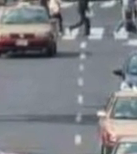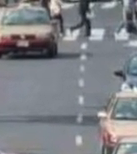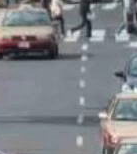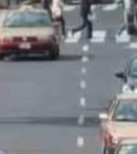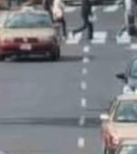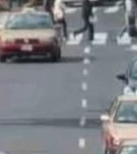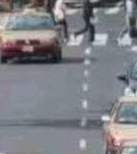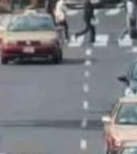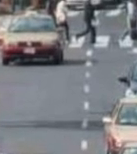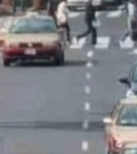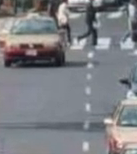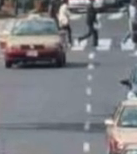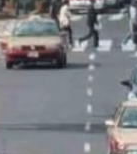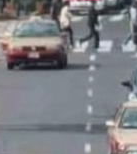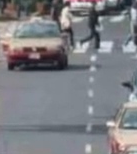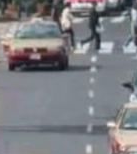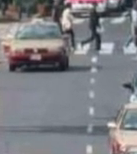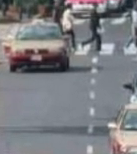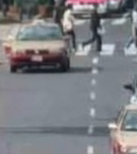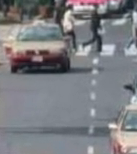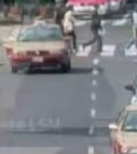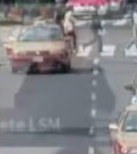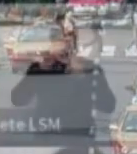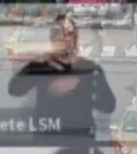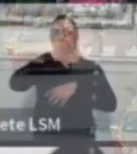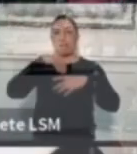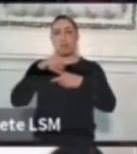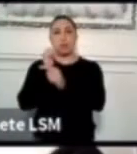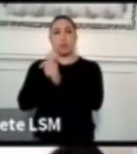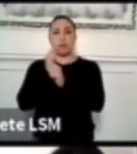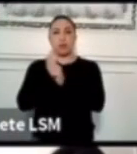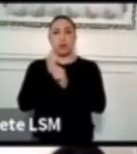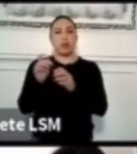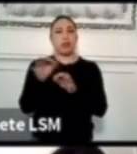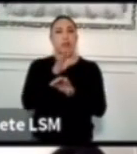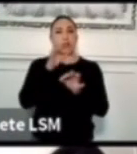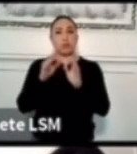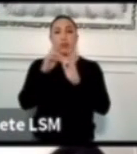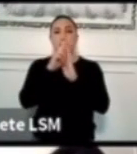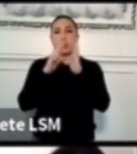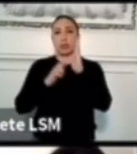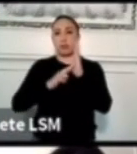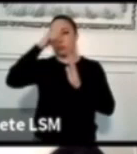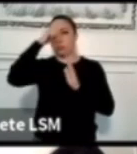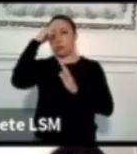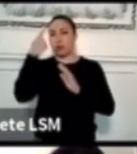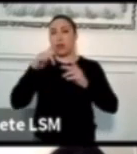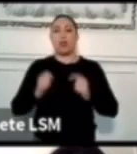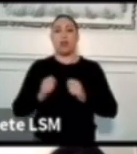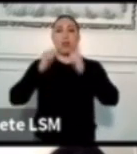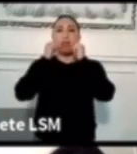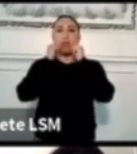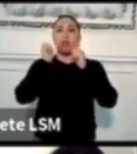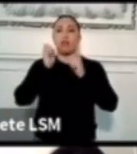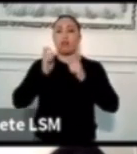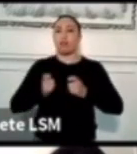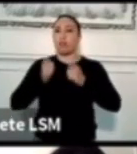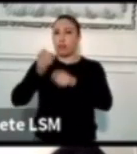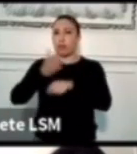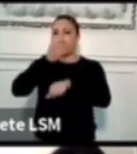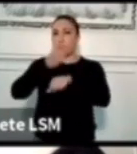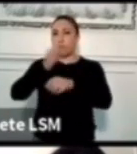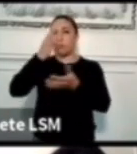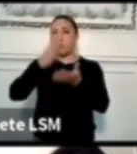de movilidad vigilando el cumplimiento del reglamento de tránsito y con facultades de sancionar la